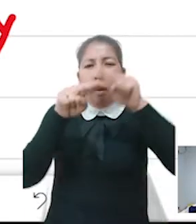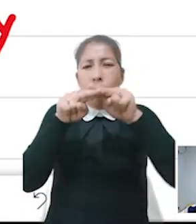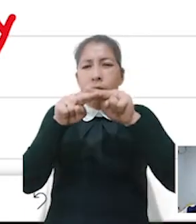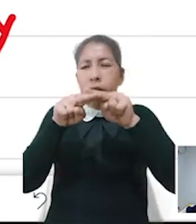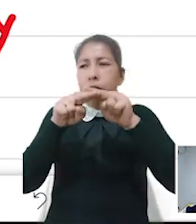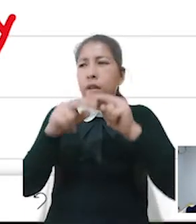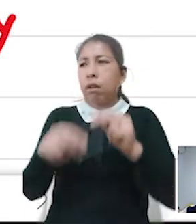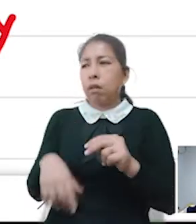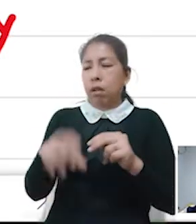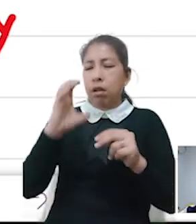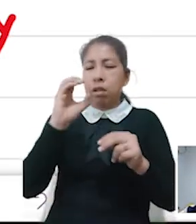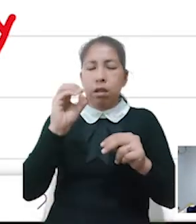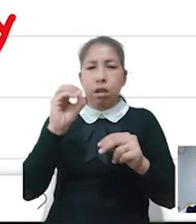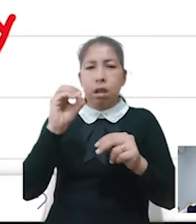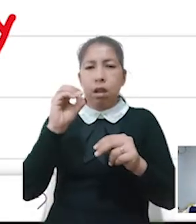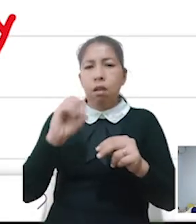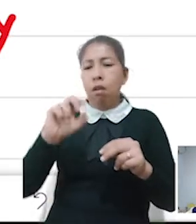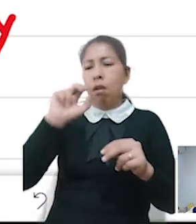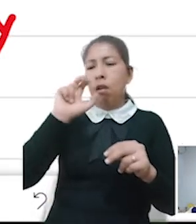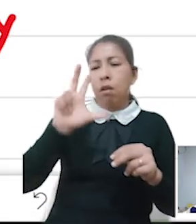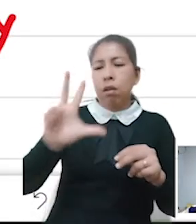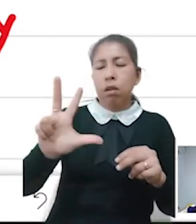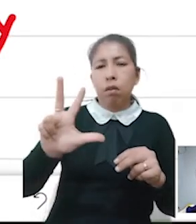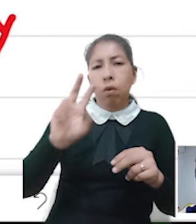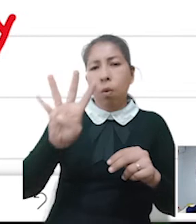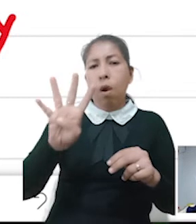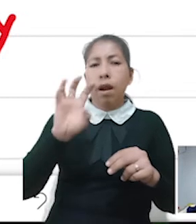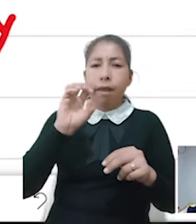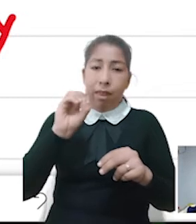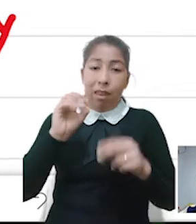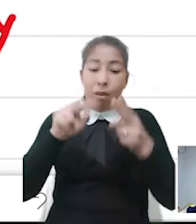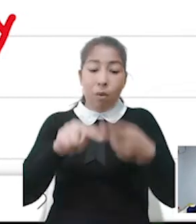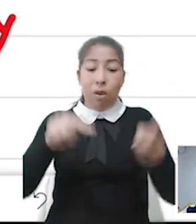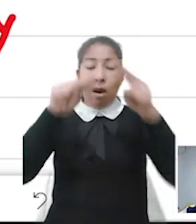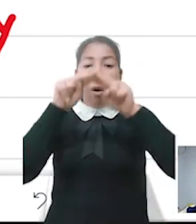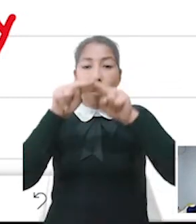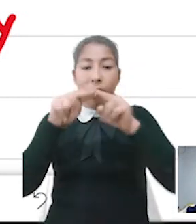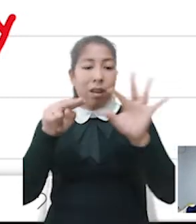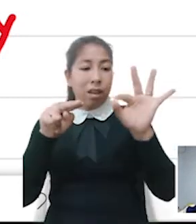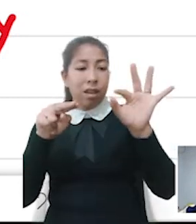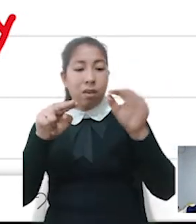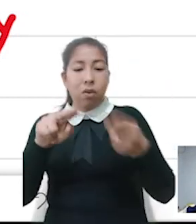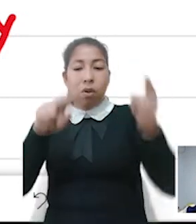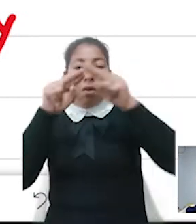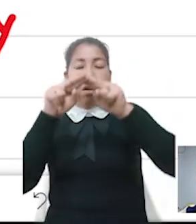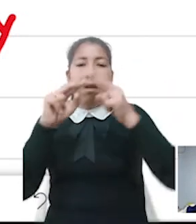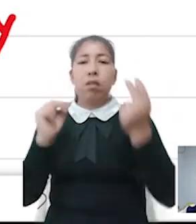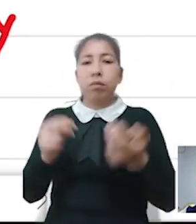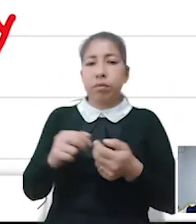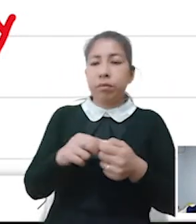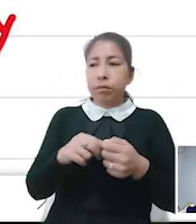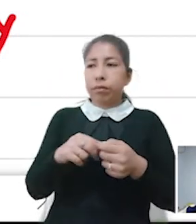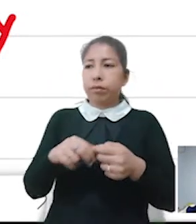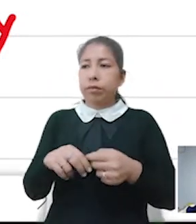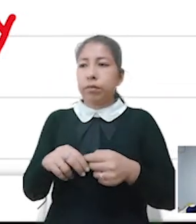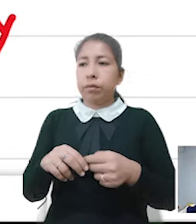0.3999. Va a redondearse a 2 dígitos como 0.40. Voy a anotar que el cateto adyacente Y es igual a